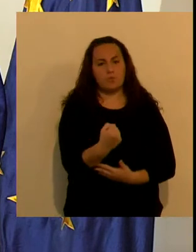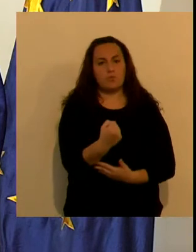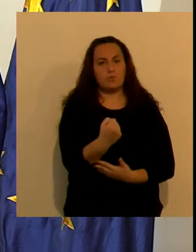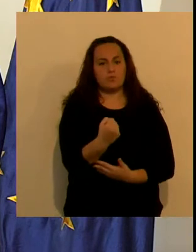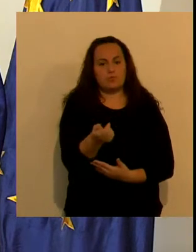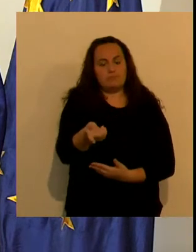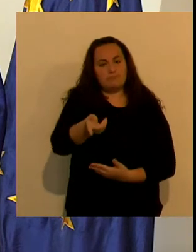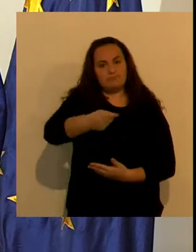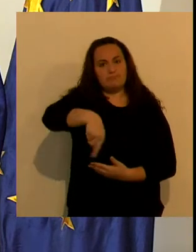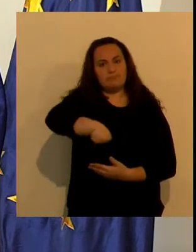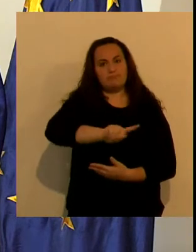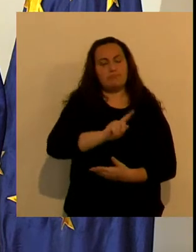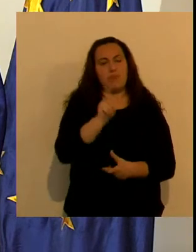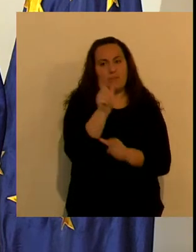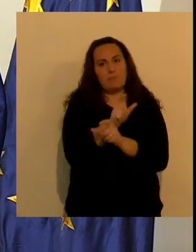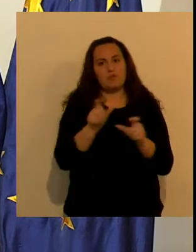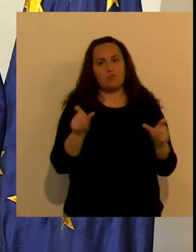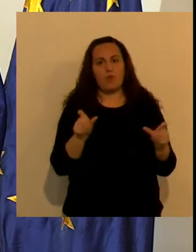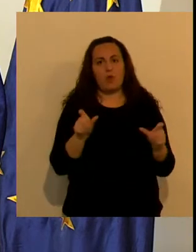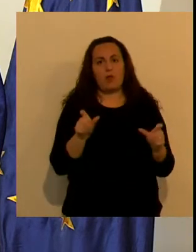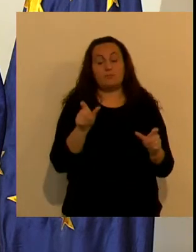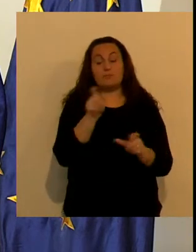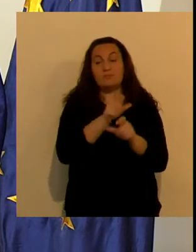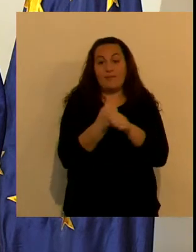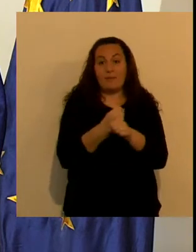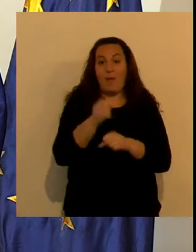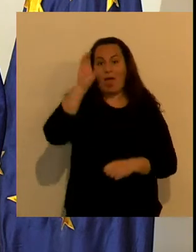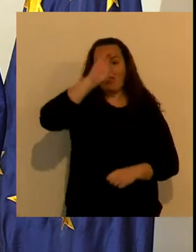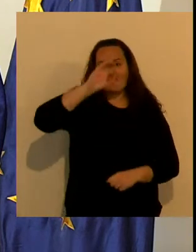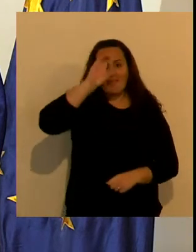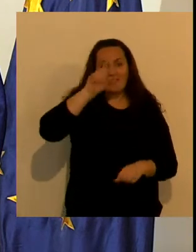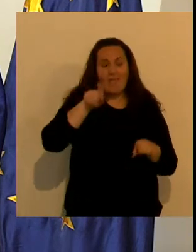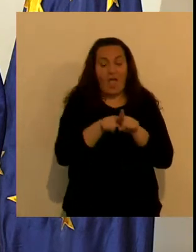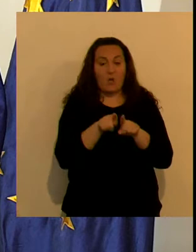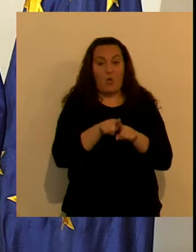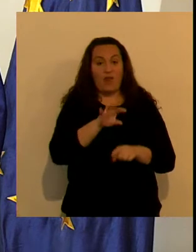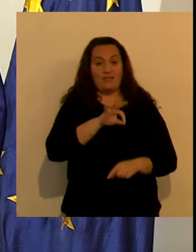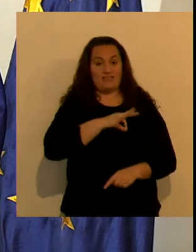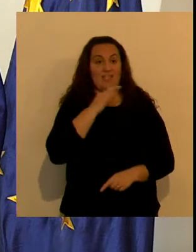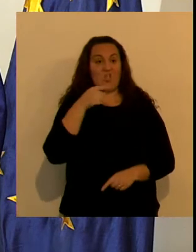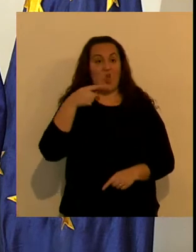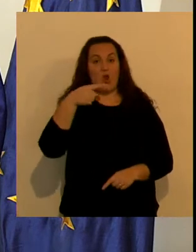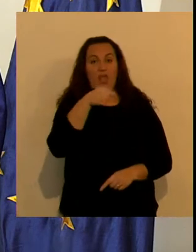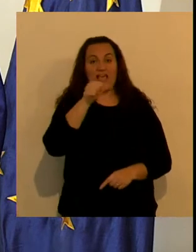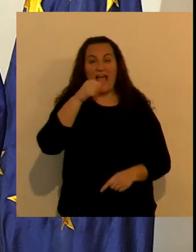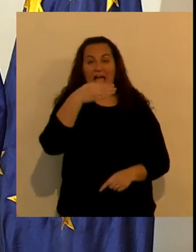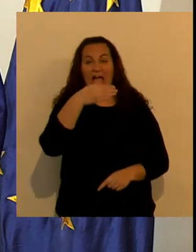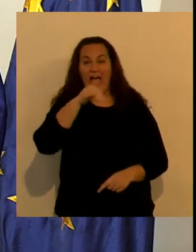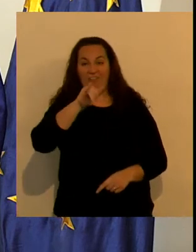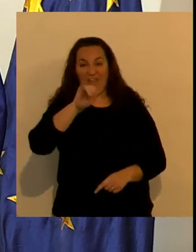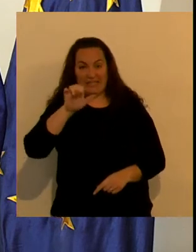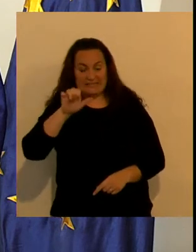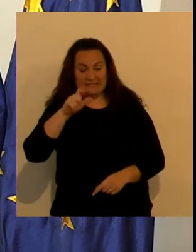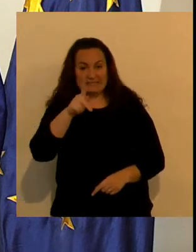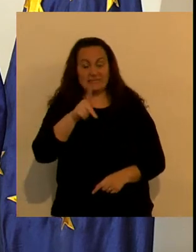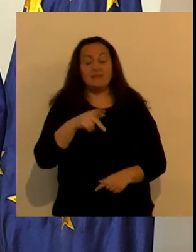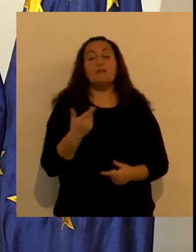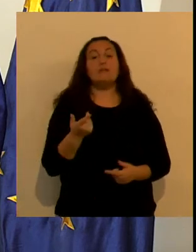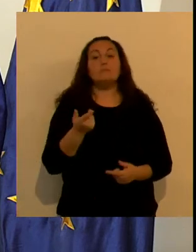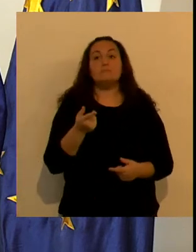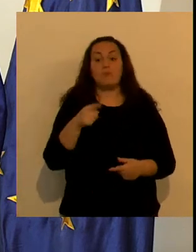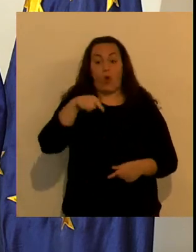tenido estas personas, estos científicos como el señor Garrick, para que desde hoy y de